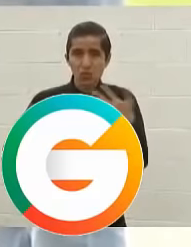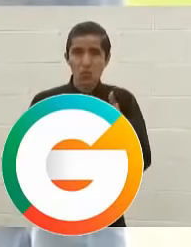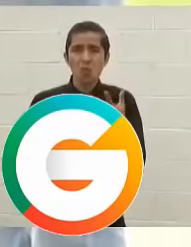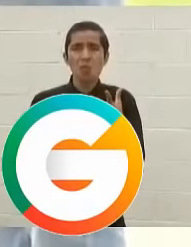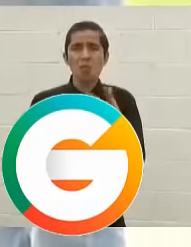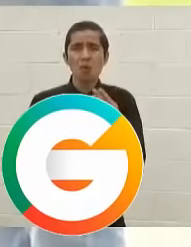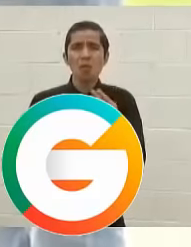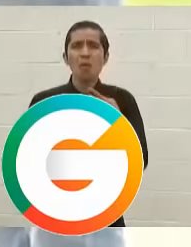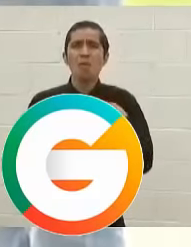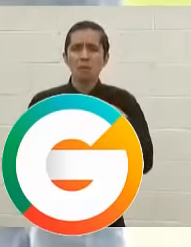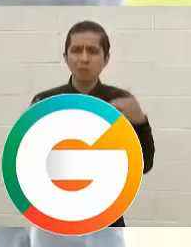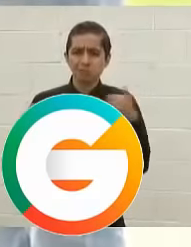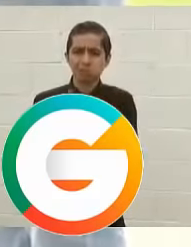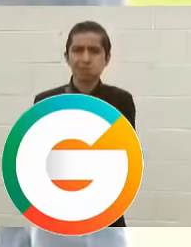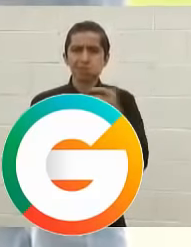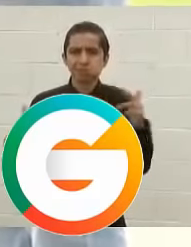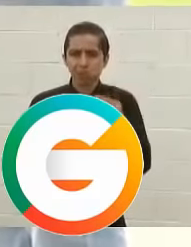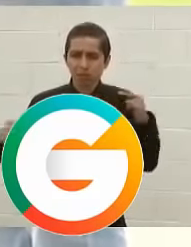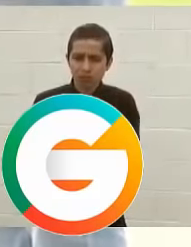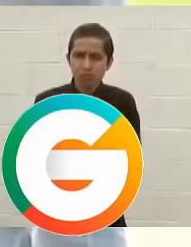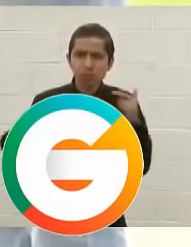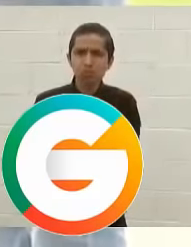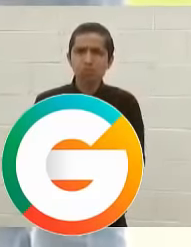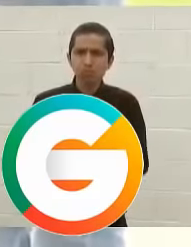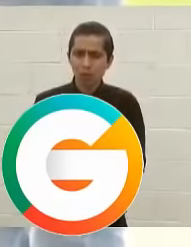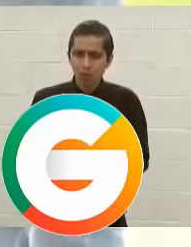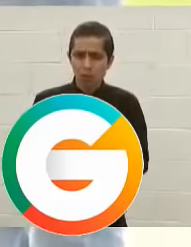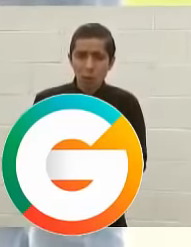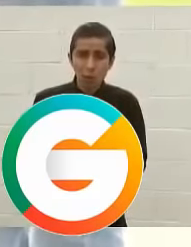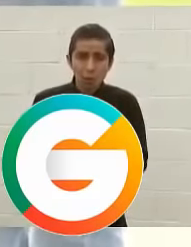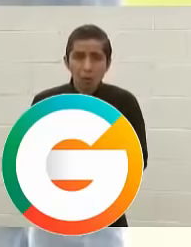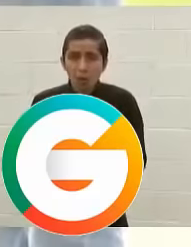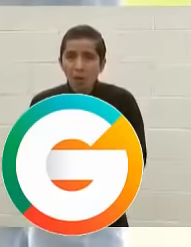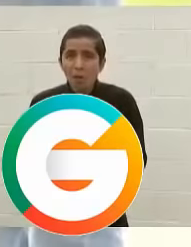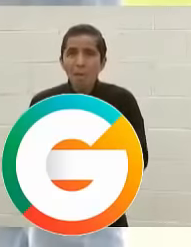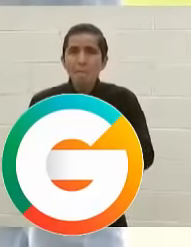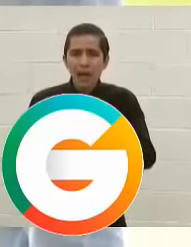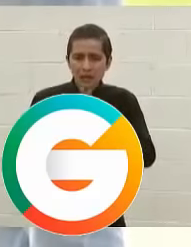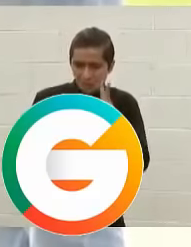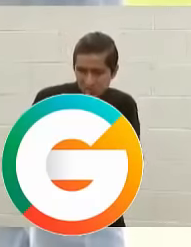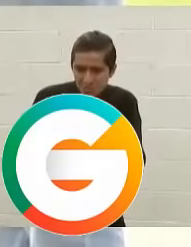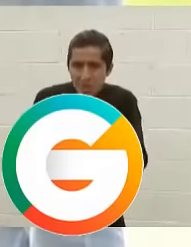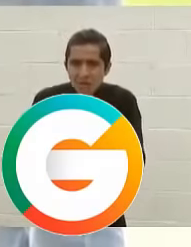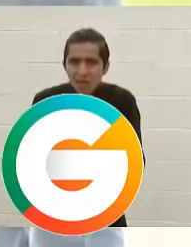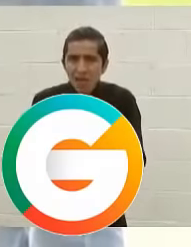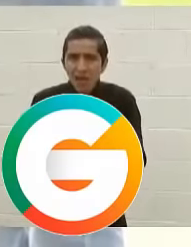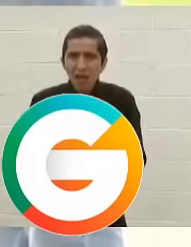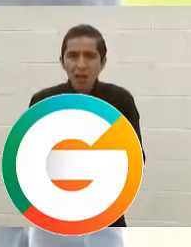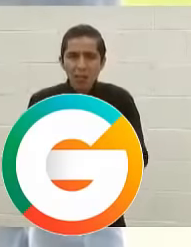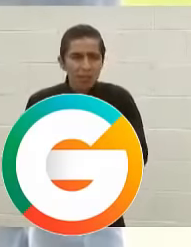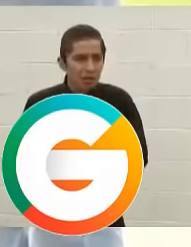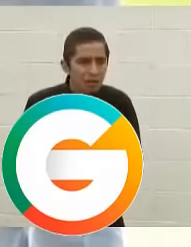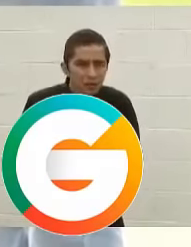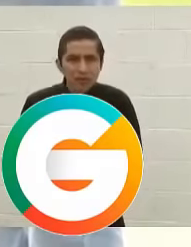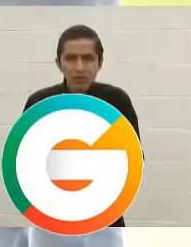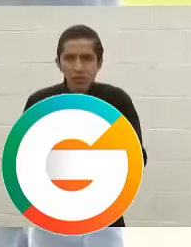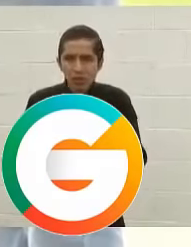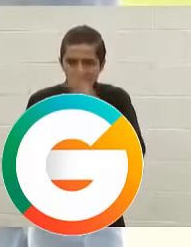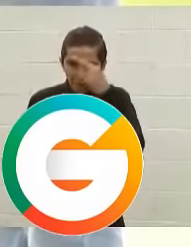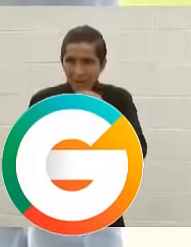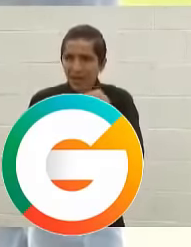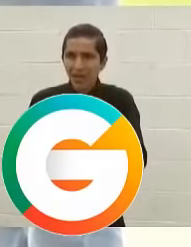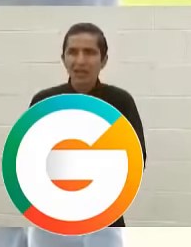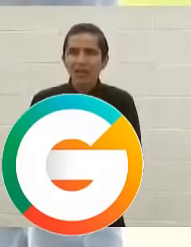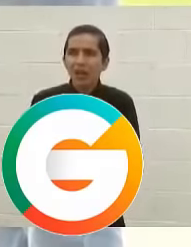de alta plusvalía y una zona que debería o es de las más vigiladas de la Ciudad de México? ¿No toman esto como